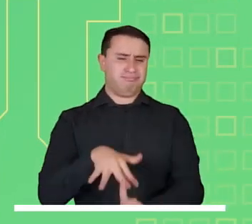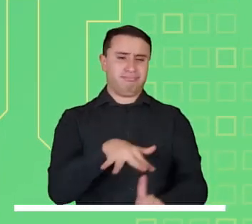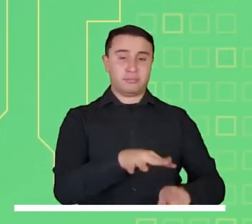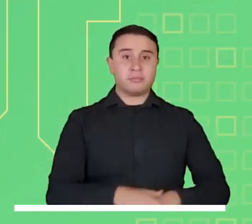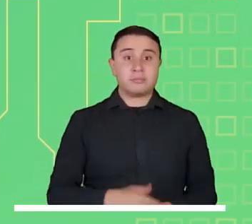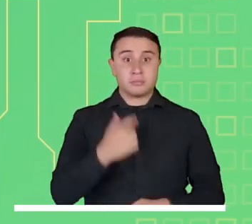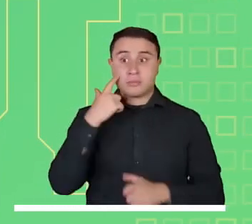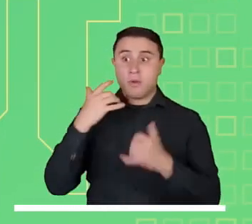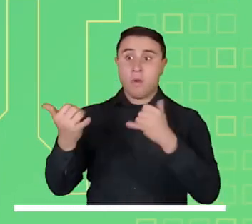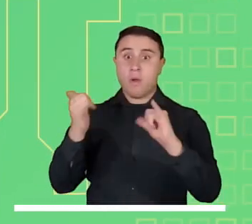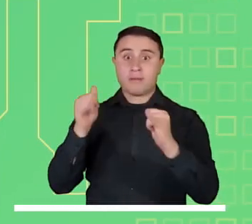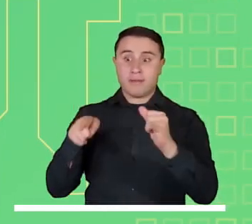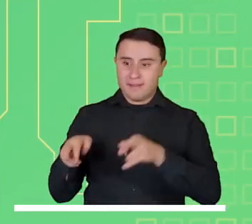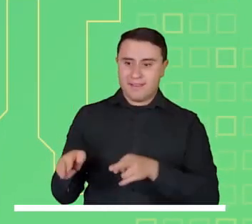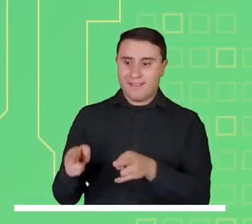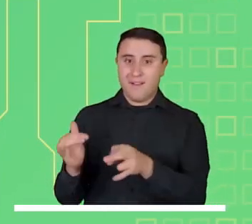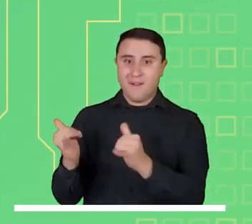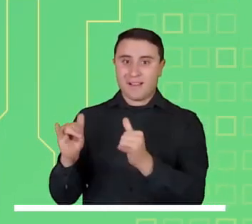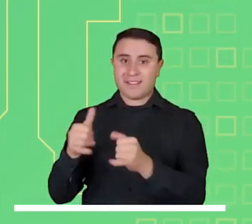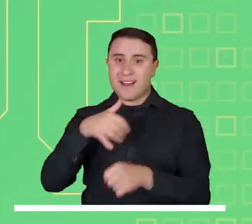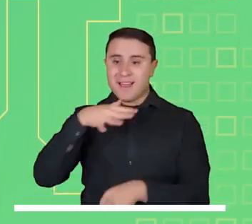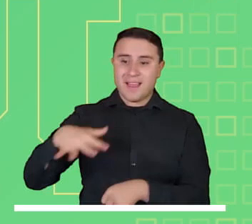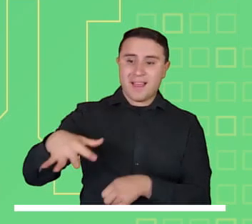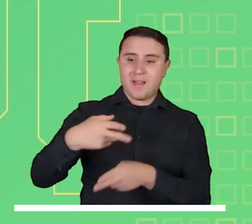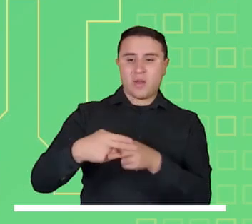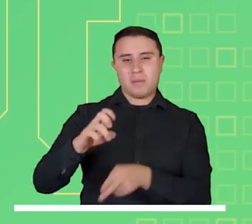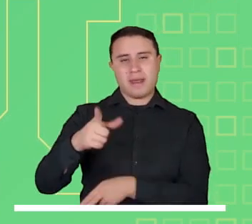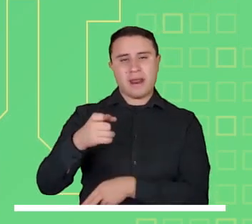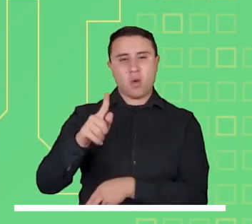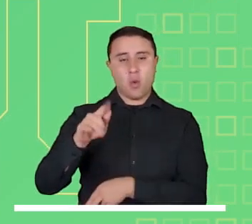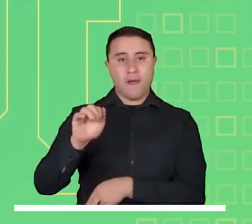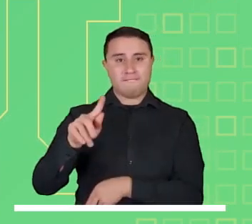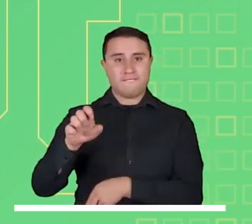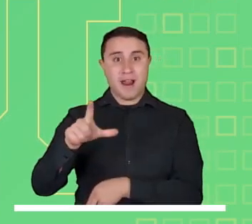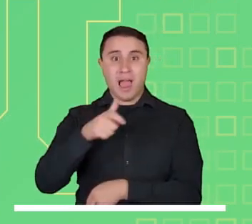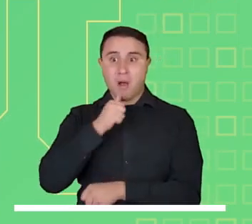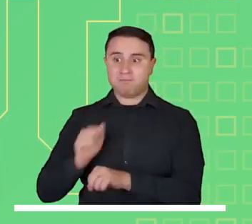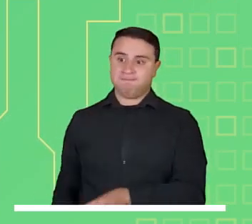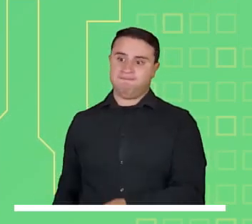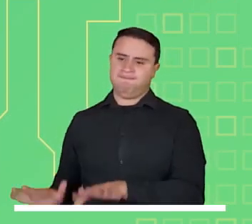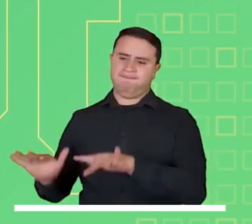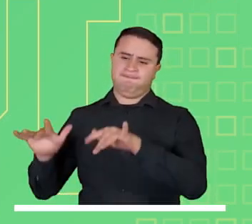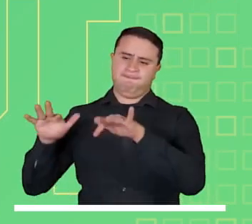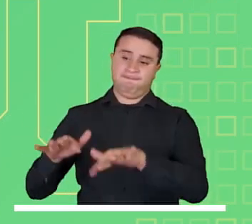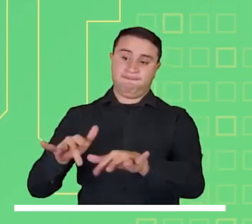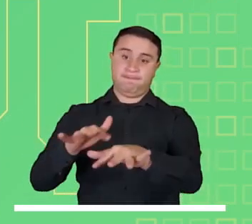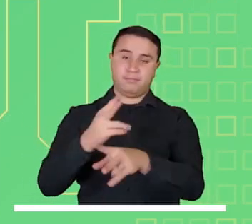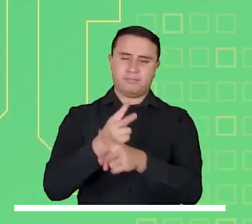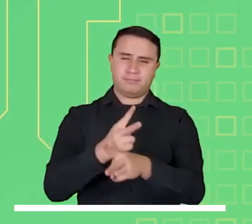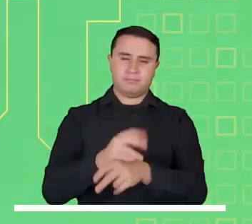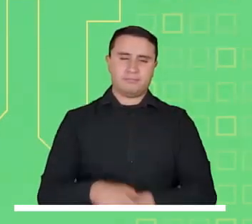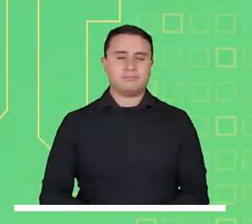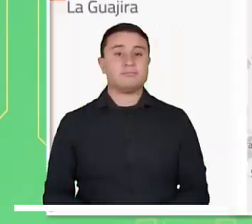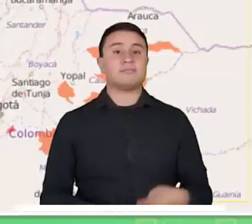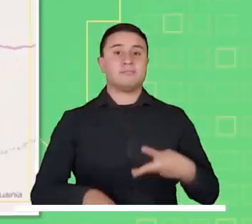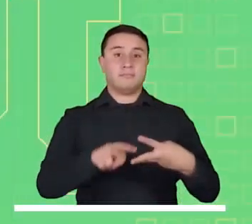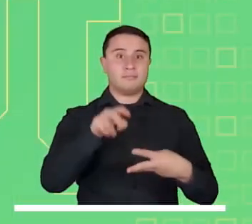16 barrios. Alerta puntual en Casanare por inundaciones y aumento del río Casanare, a la altura de la vereda El